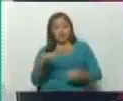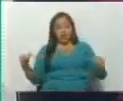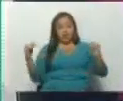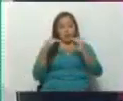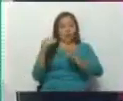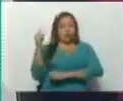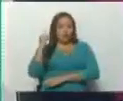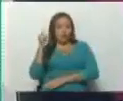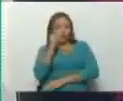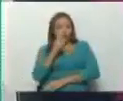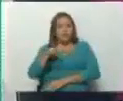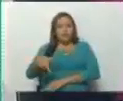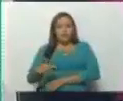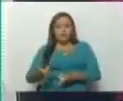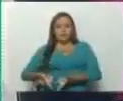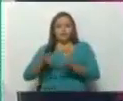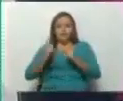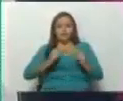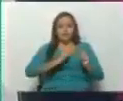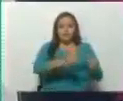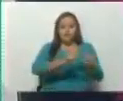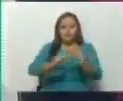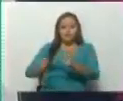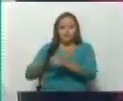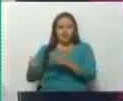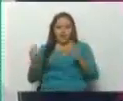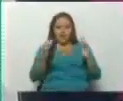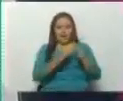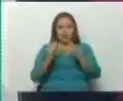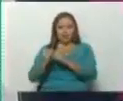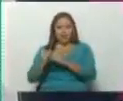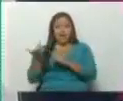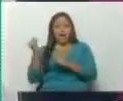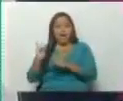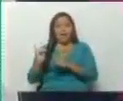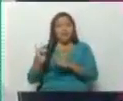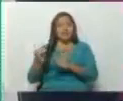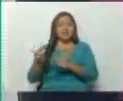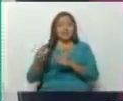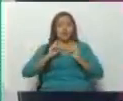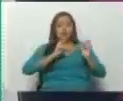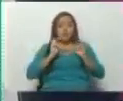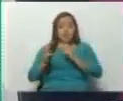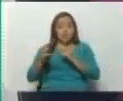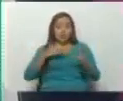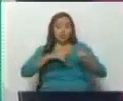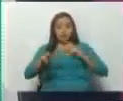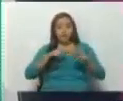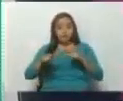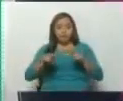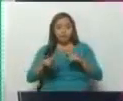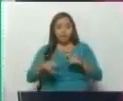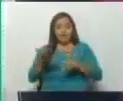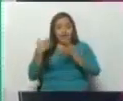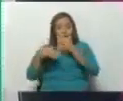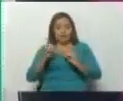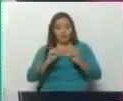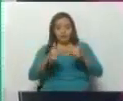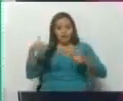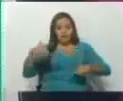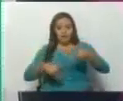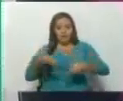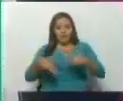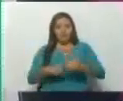acceso a la vivienda, que también lo vimos en la campaña electoral, como un tema de corresponsabilidad que tienen que garantizar las